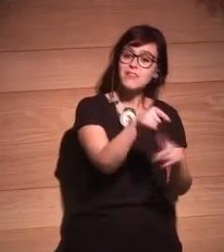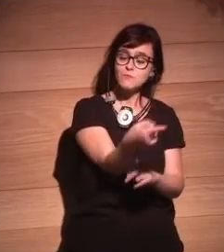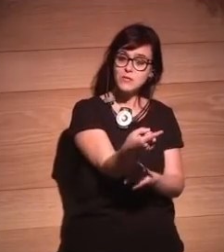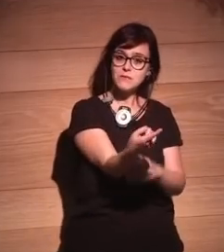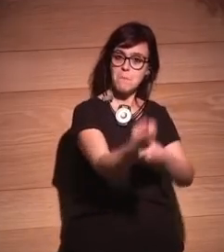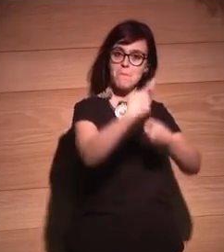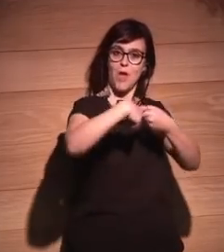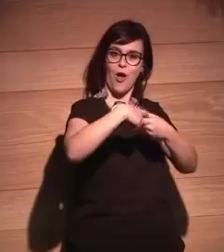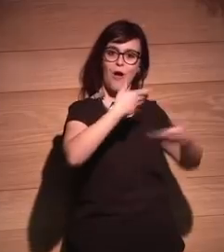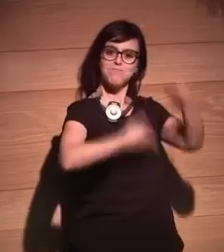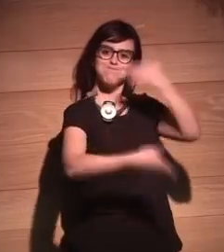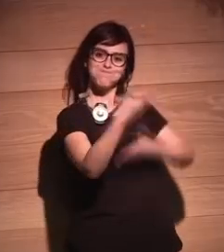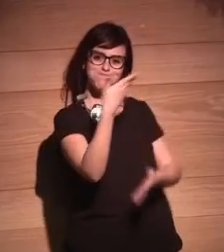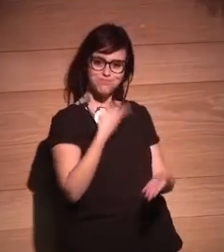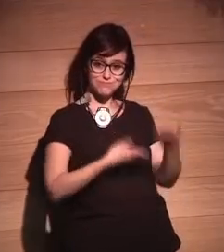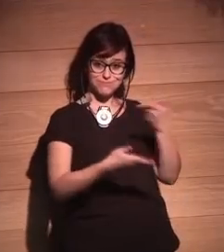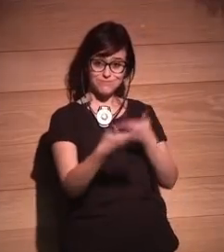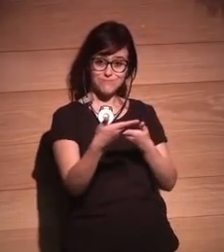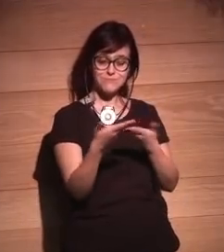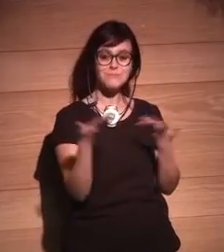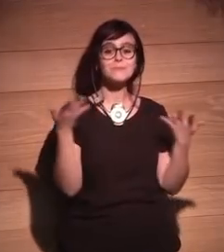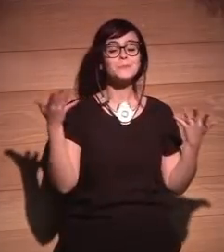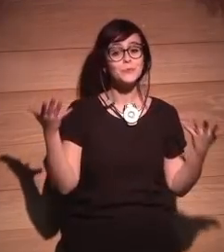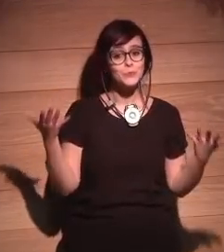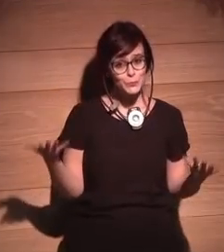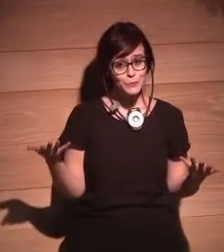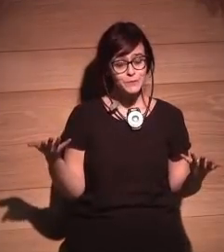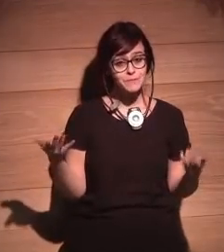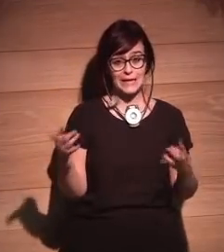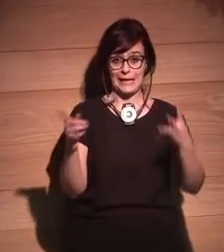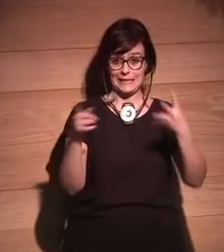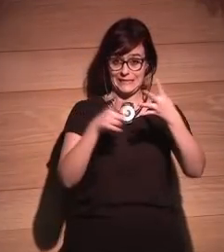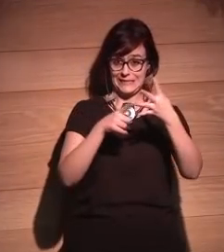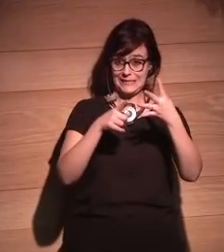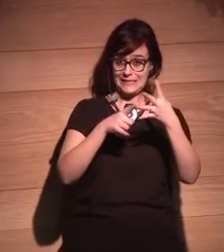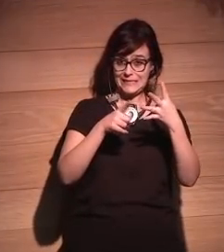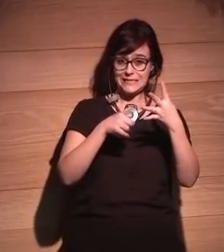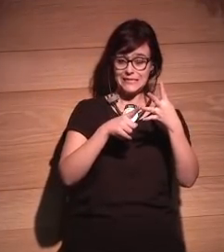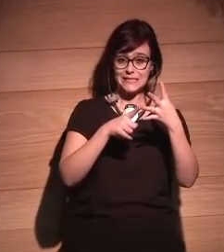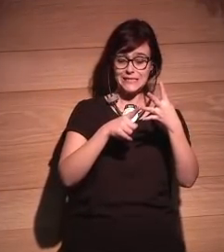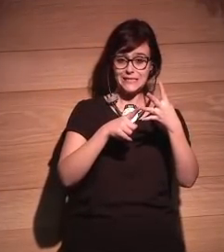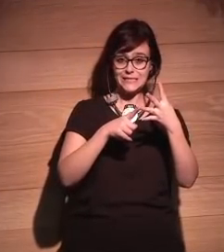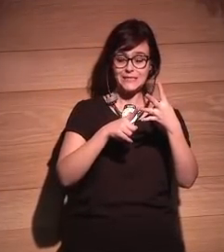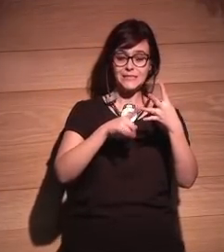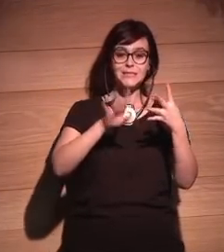este engagement. El tercer elemento es ¿de dónde